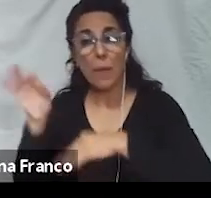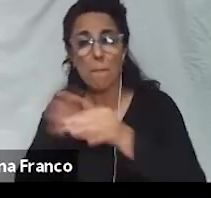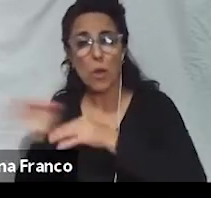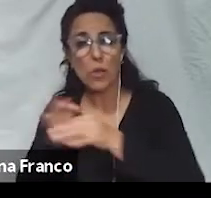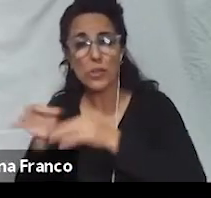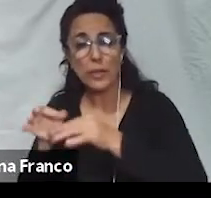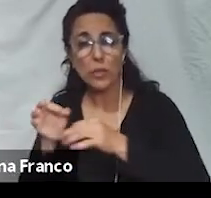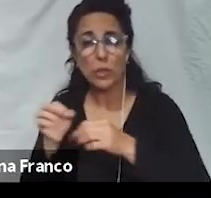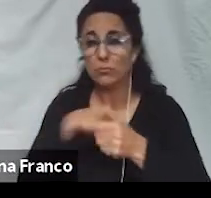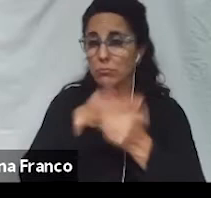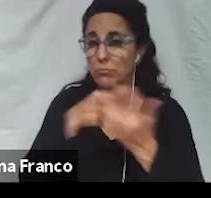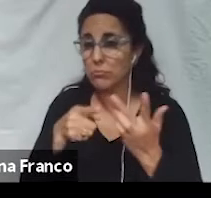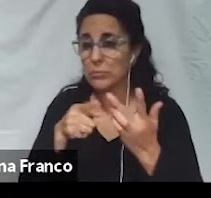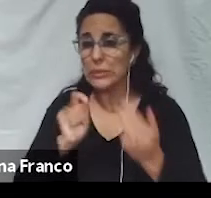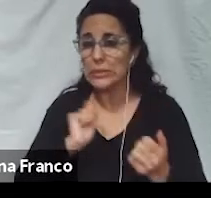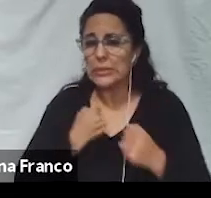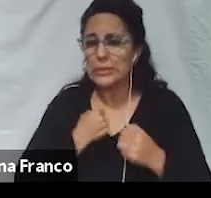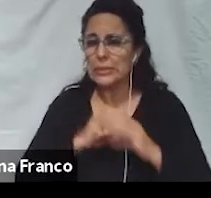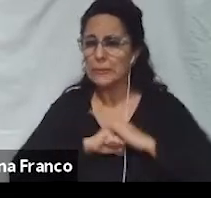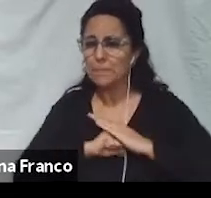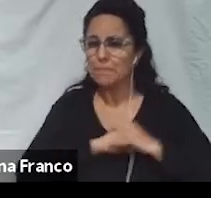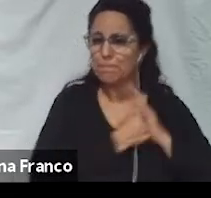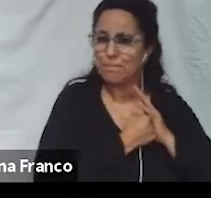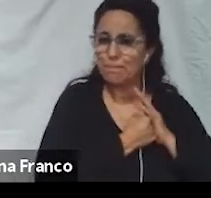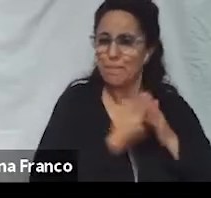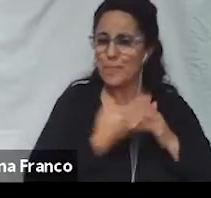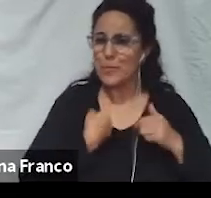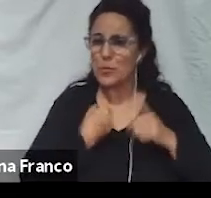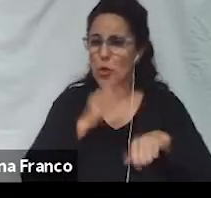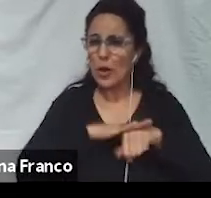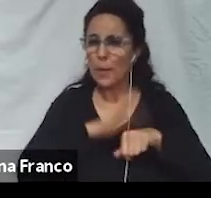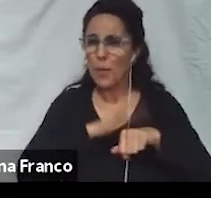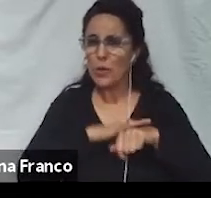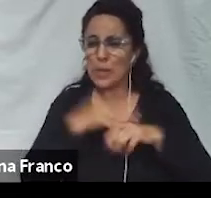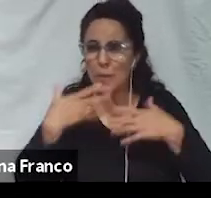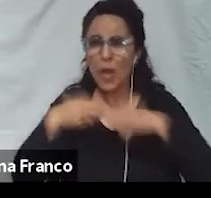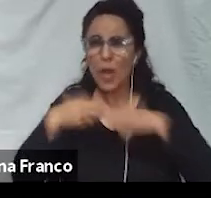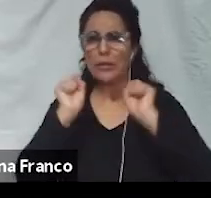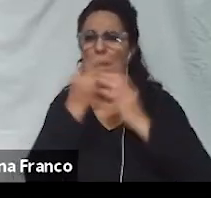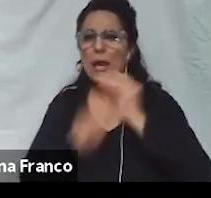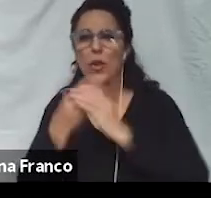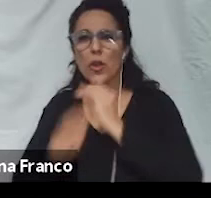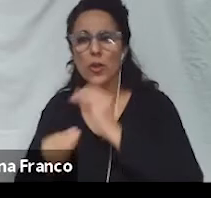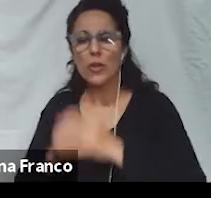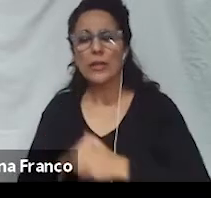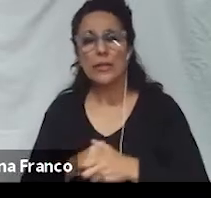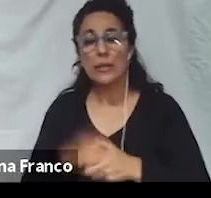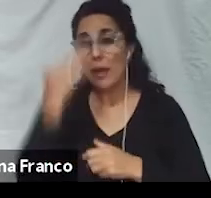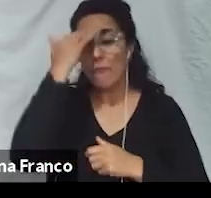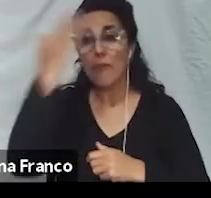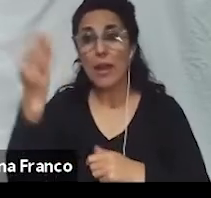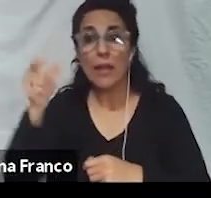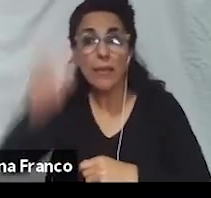proyecto. O sea, ustedes imagínense la presión que yo tenía para encontrar los errores, ¿no? Siendo que estaba frente a la persona que los